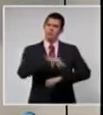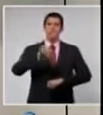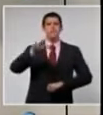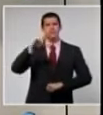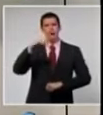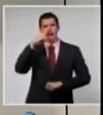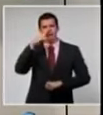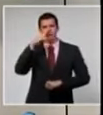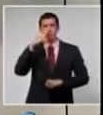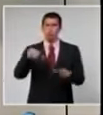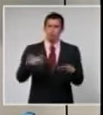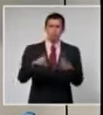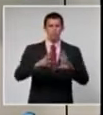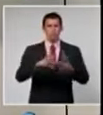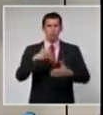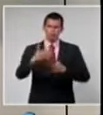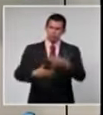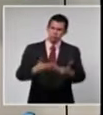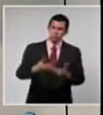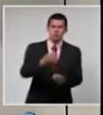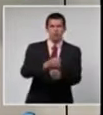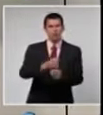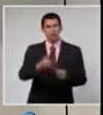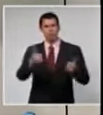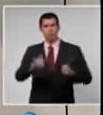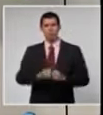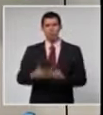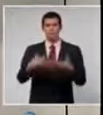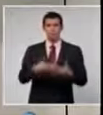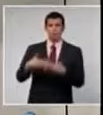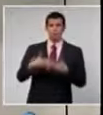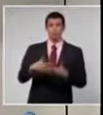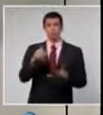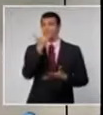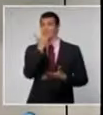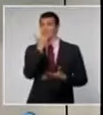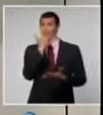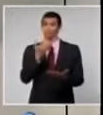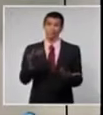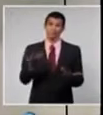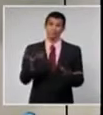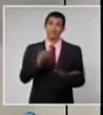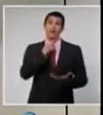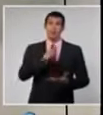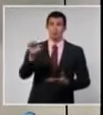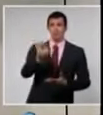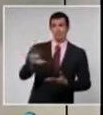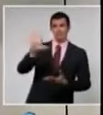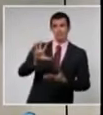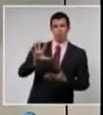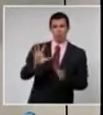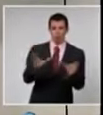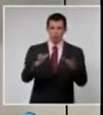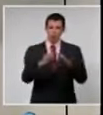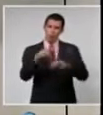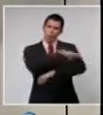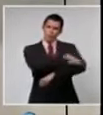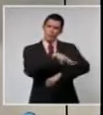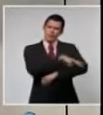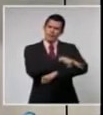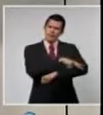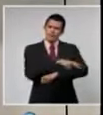Unidos también. Ahora están moviéndose el resto de las piezas, como la Unión Europea, y al parecer, esta también reconoce que preservar el pacto es